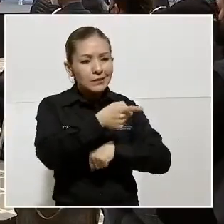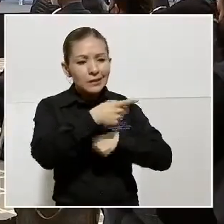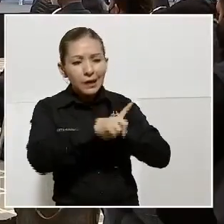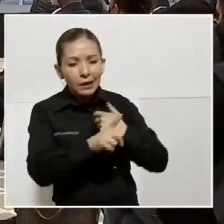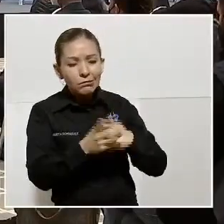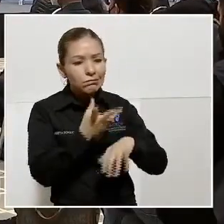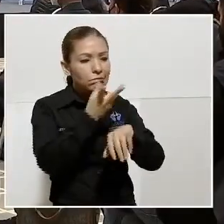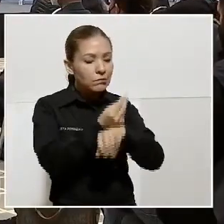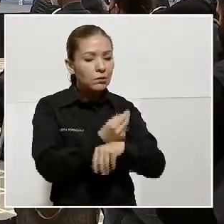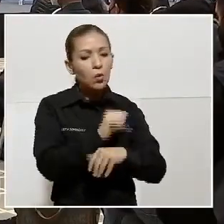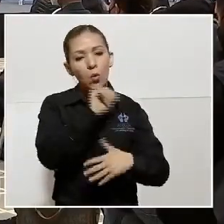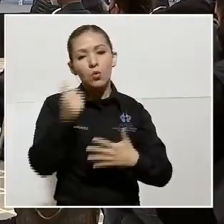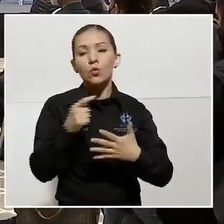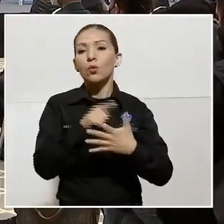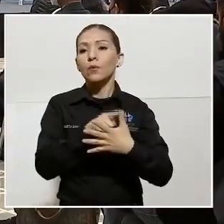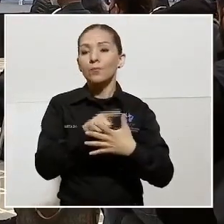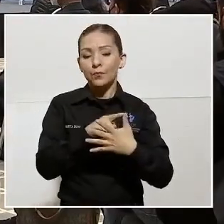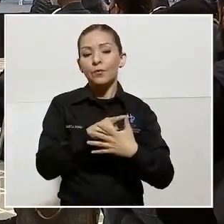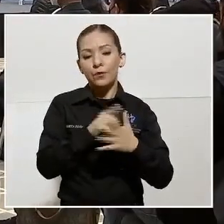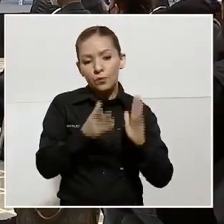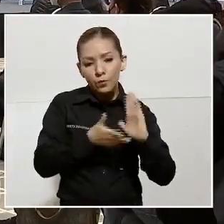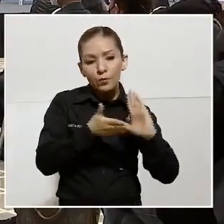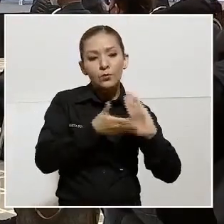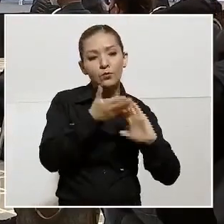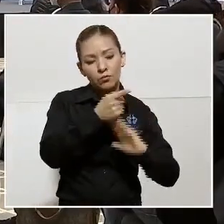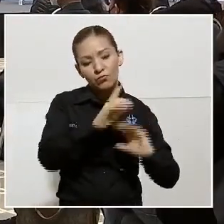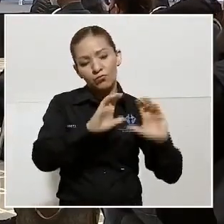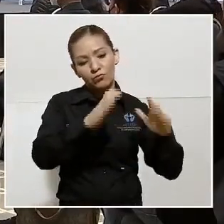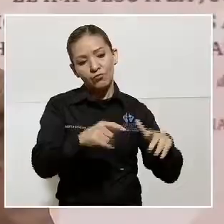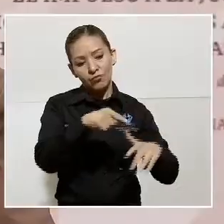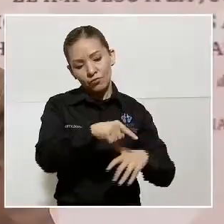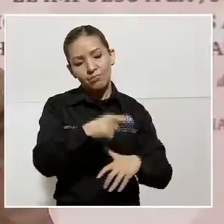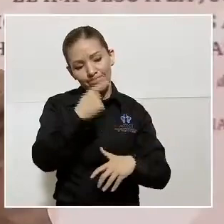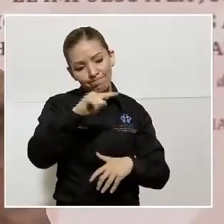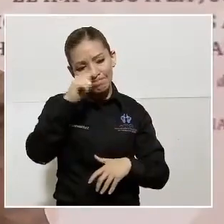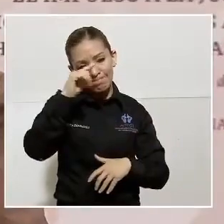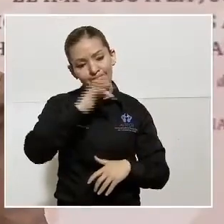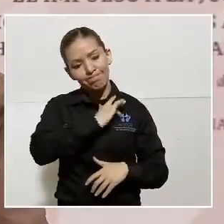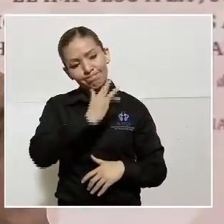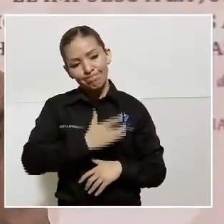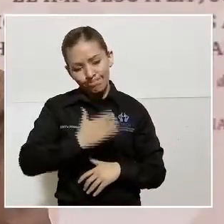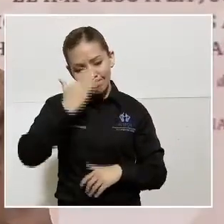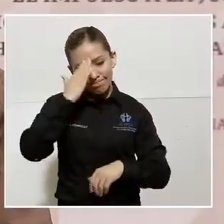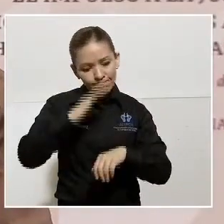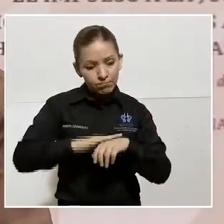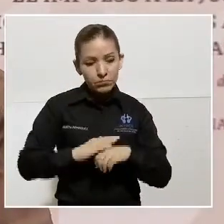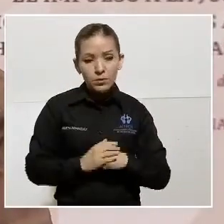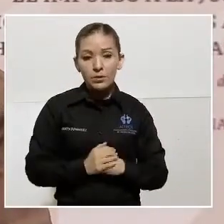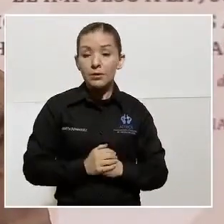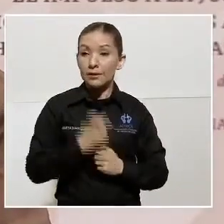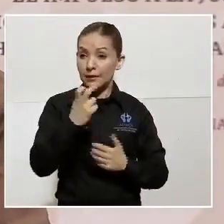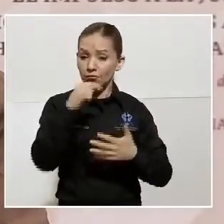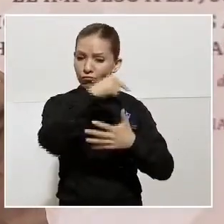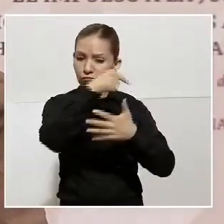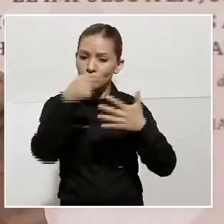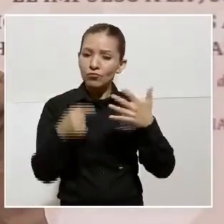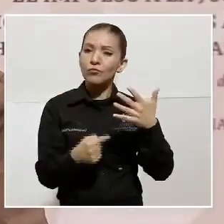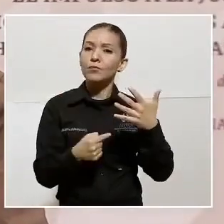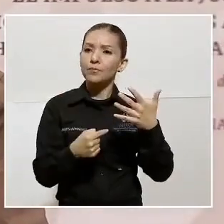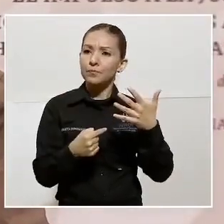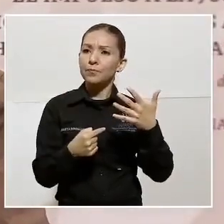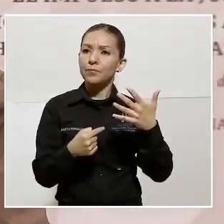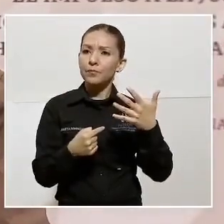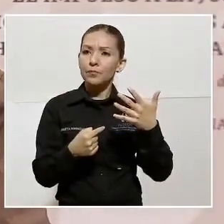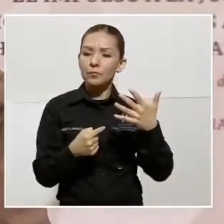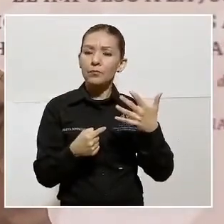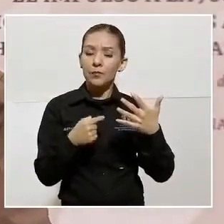la construcción de un Centro Nacional de Memoria. Estos mecanismos tendrán acceso a